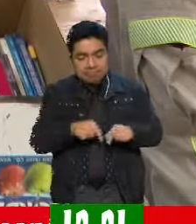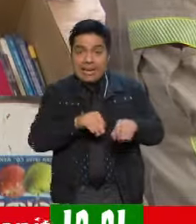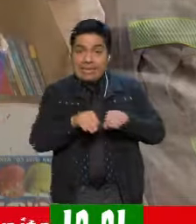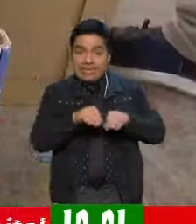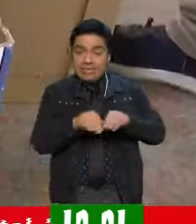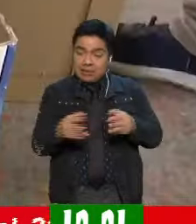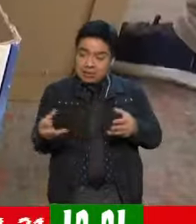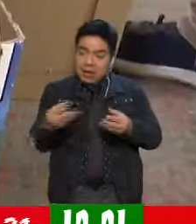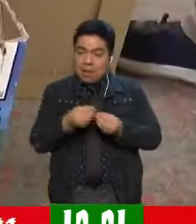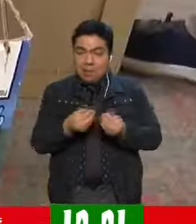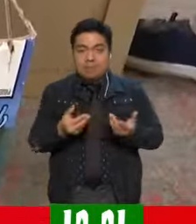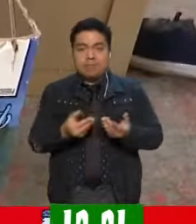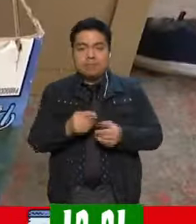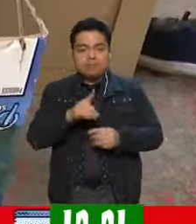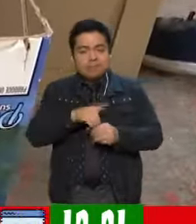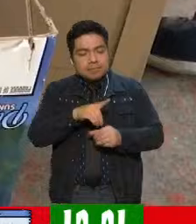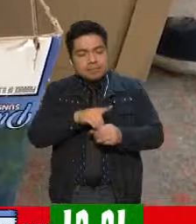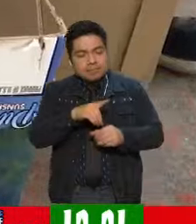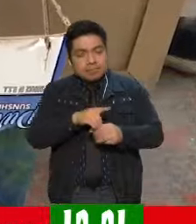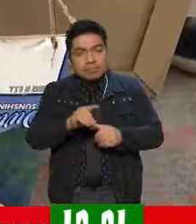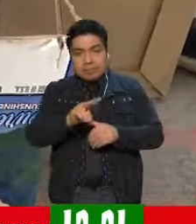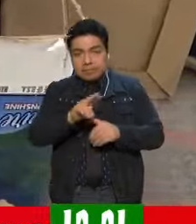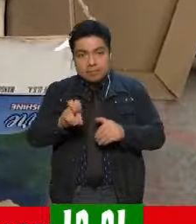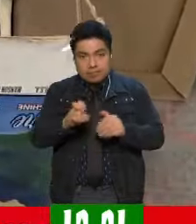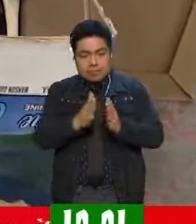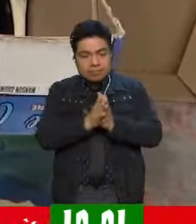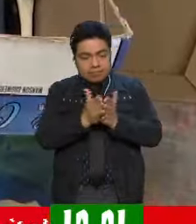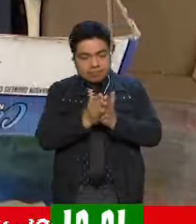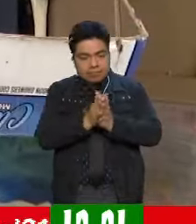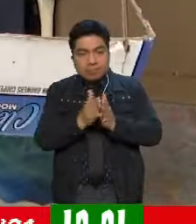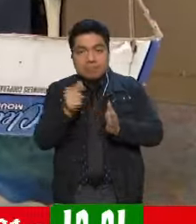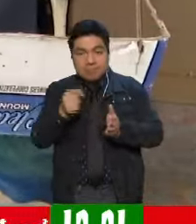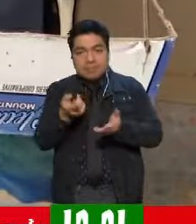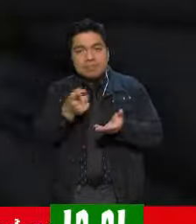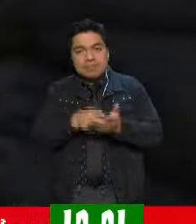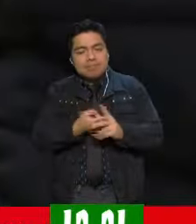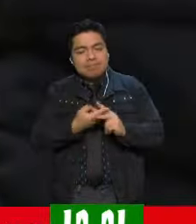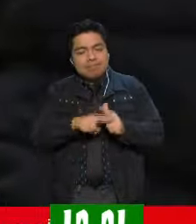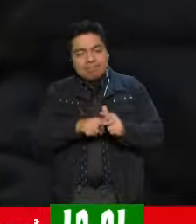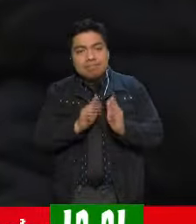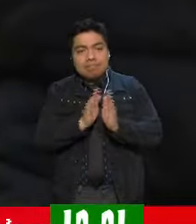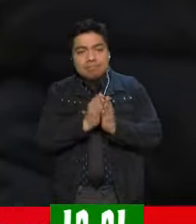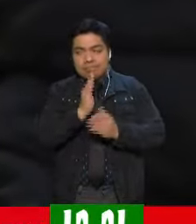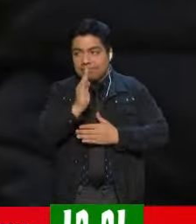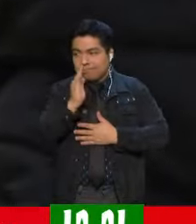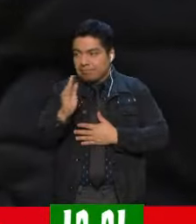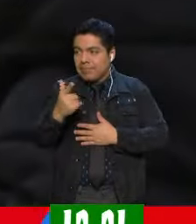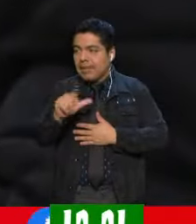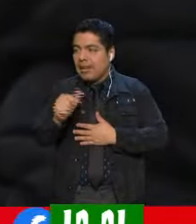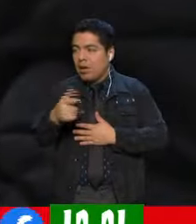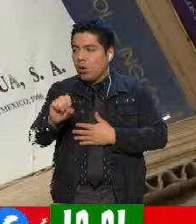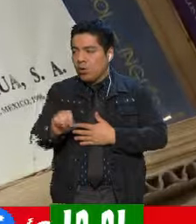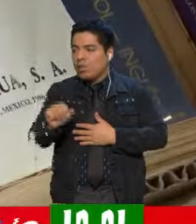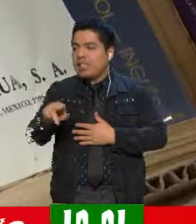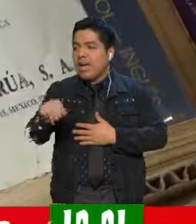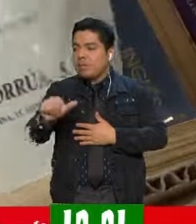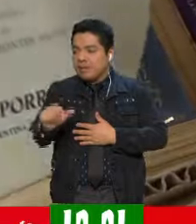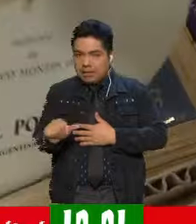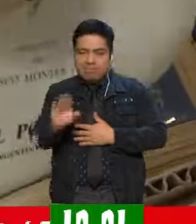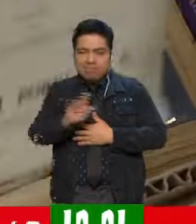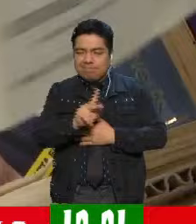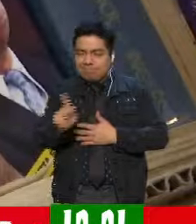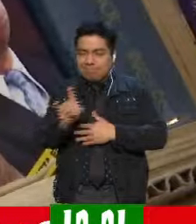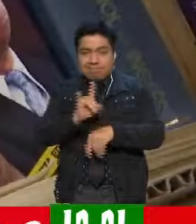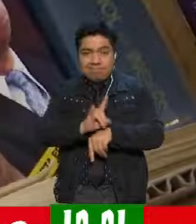Abasto con una donación de alrededor de 200 ejemplares fue como nació la biblioteca Gregorio samsa nombre que hace alusión al